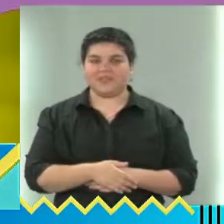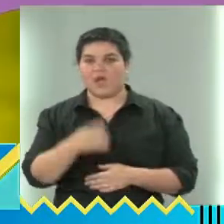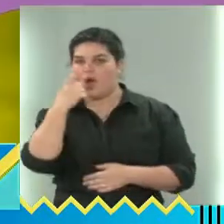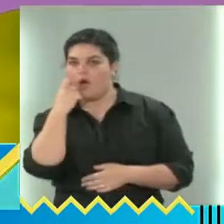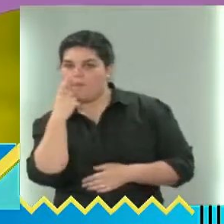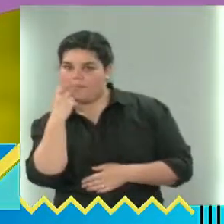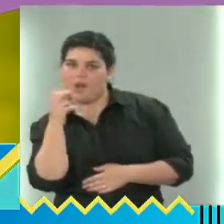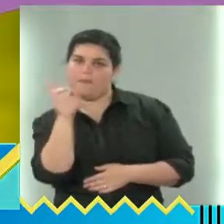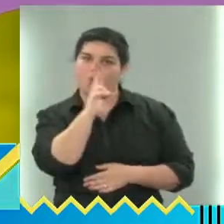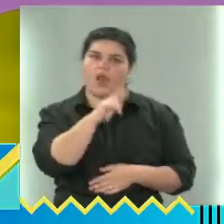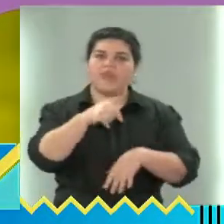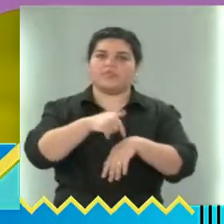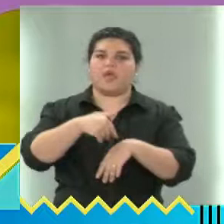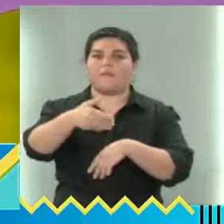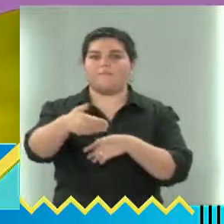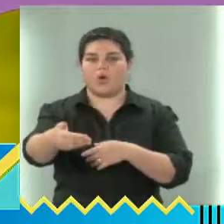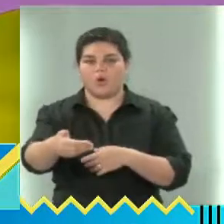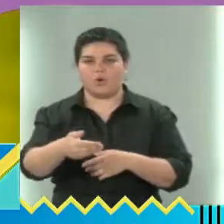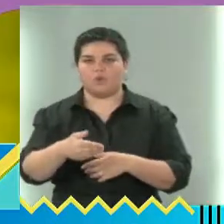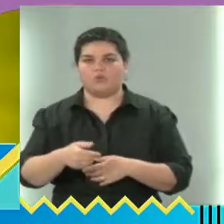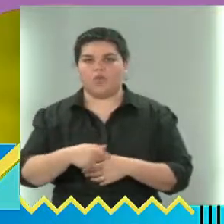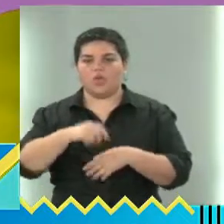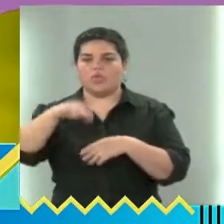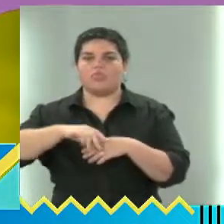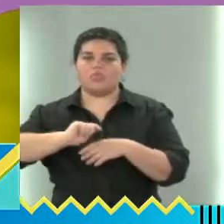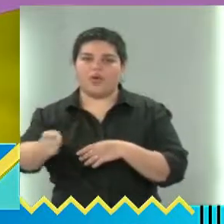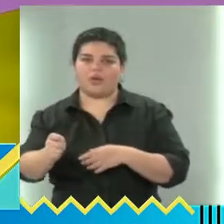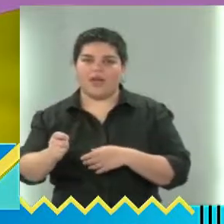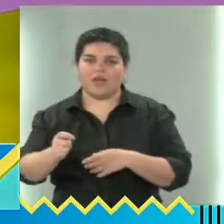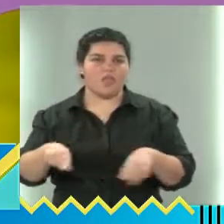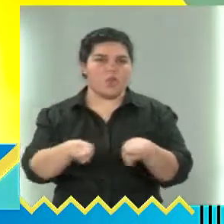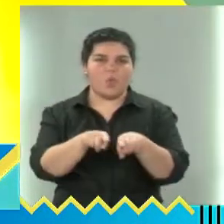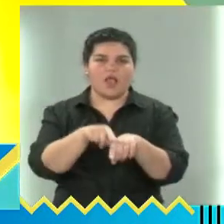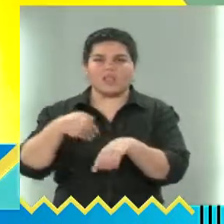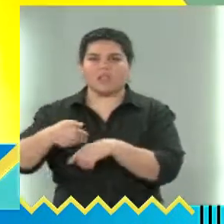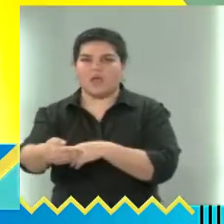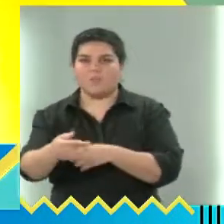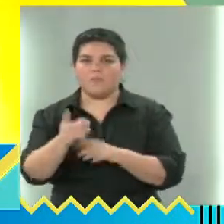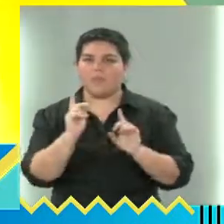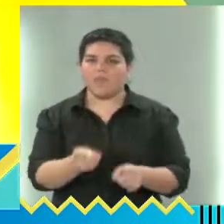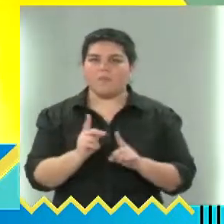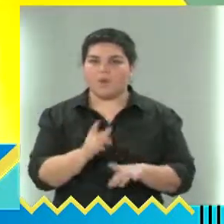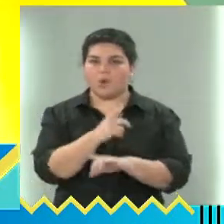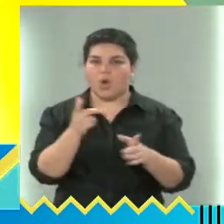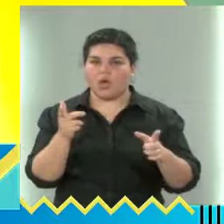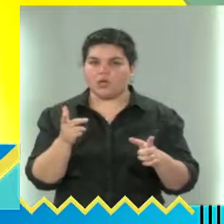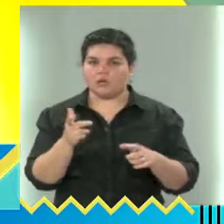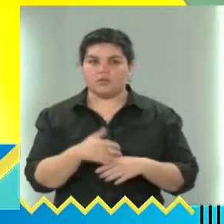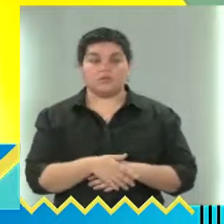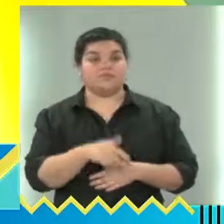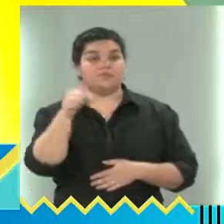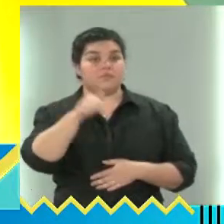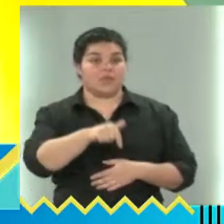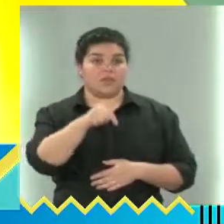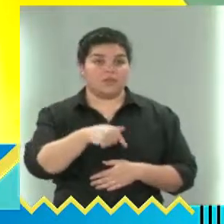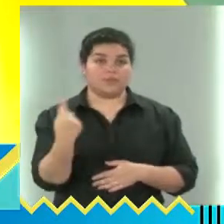puede donar una mujer? ¿No tienen el mismo periodo, digamos, para poder donar sangre? Nosotros ahora lo que estamos trabajando